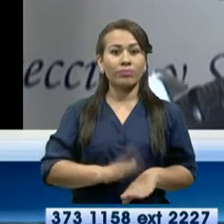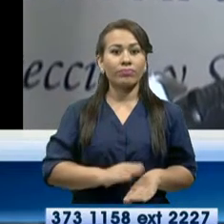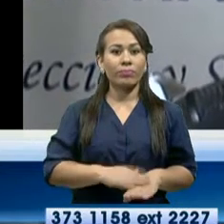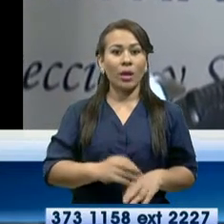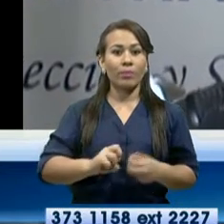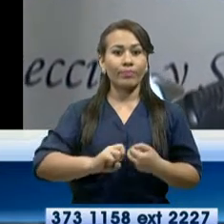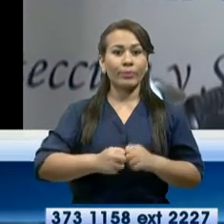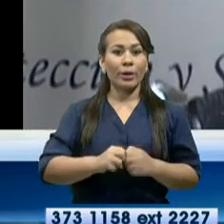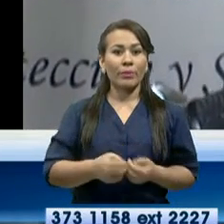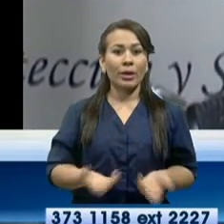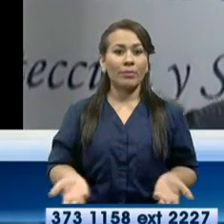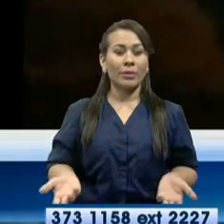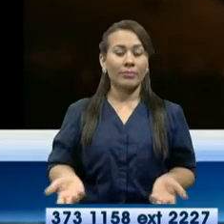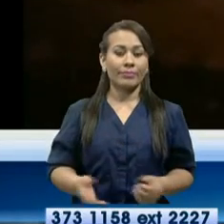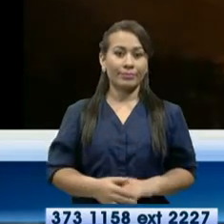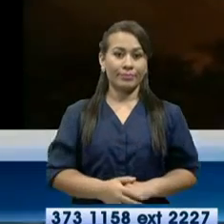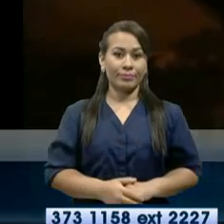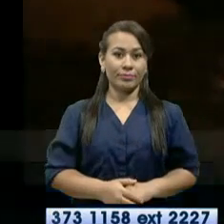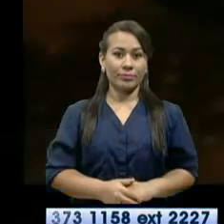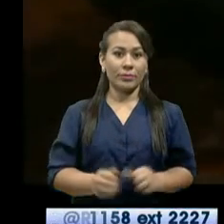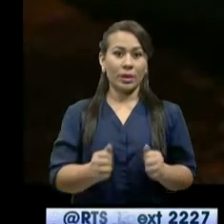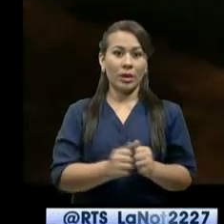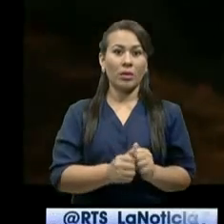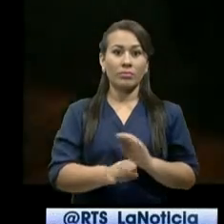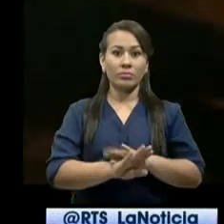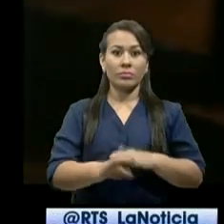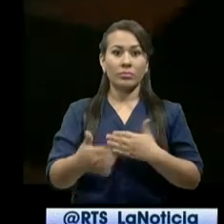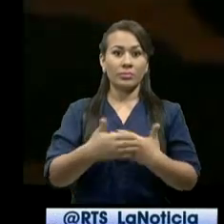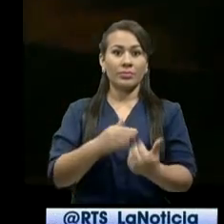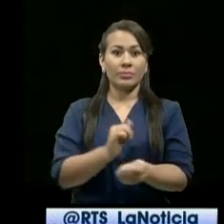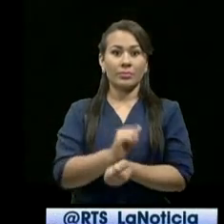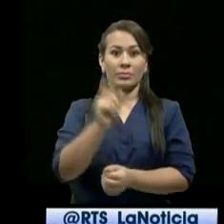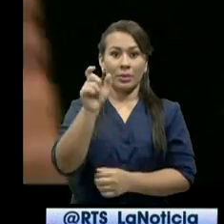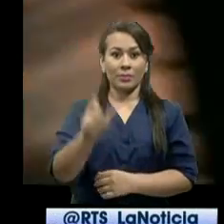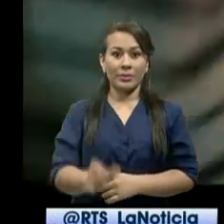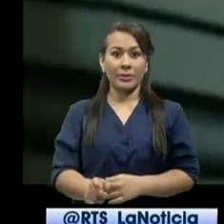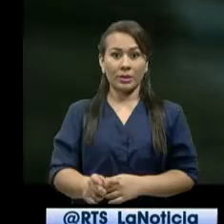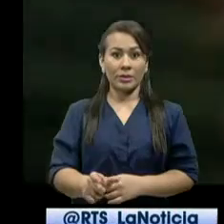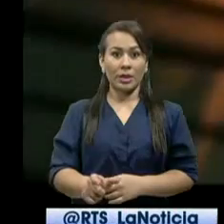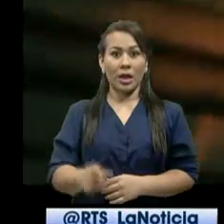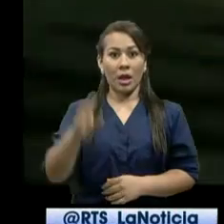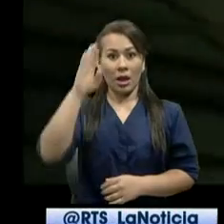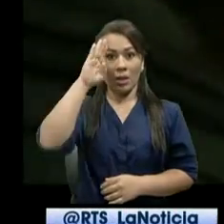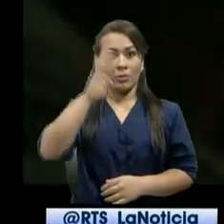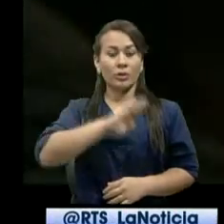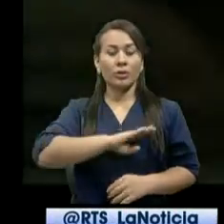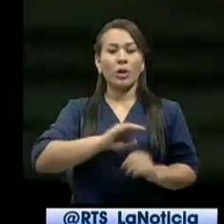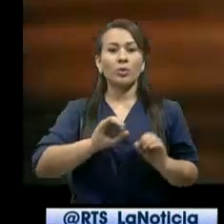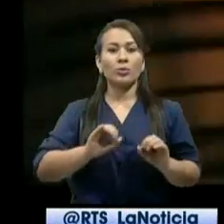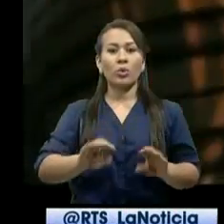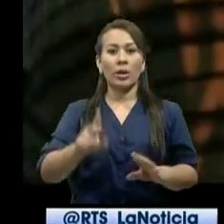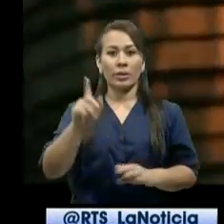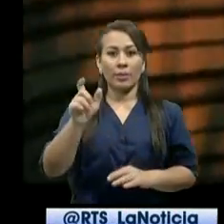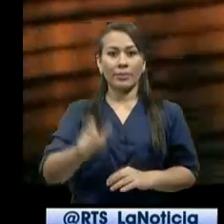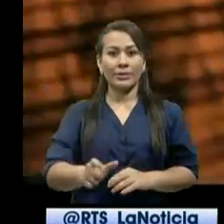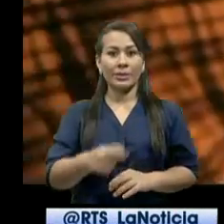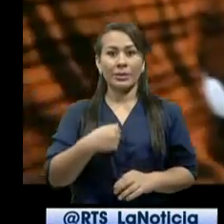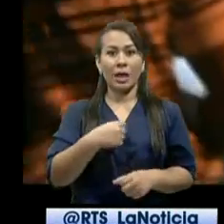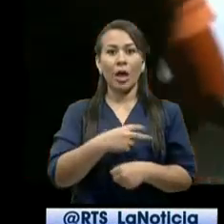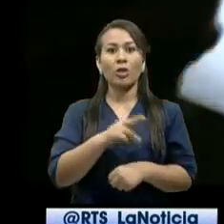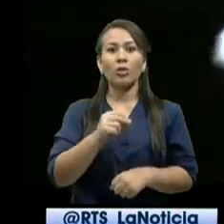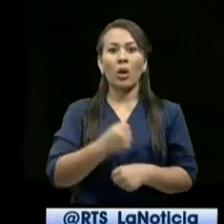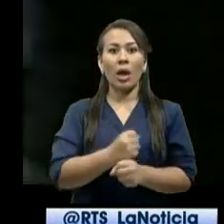extorsiones y de las amenazas que sufrían. Con la aprehensión de estas personas, la policía evitó que un afectado realice